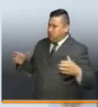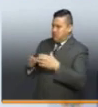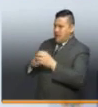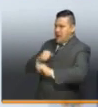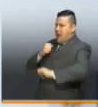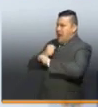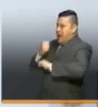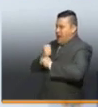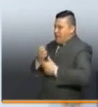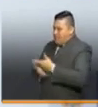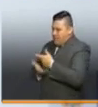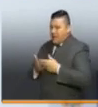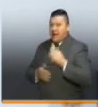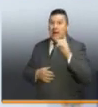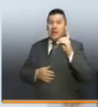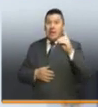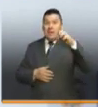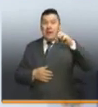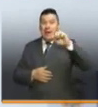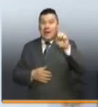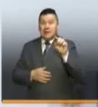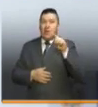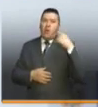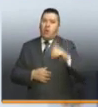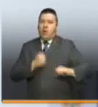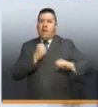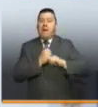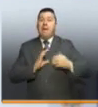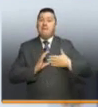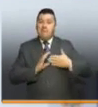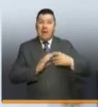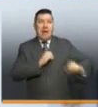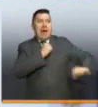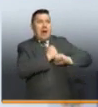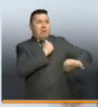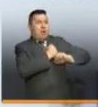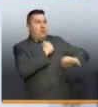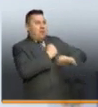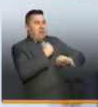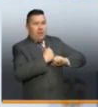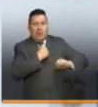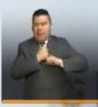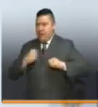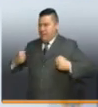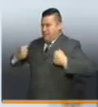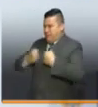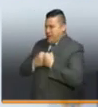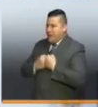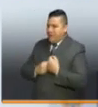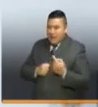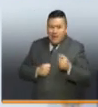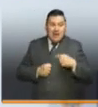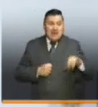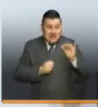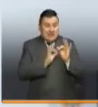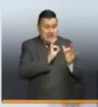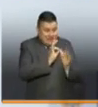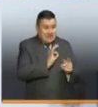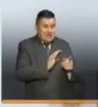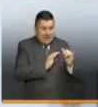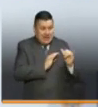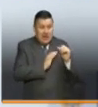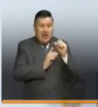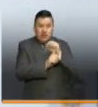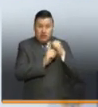apoyo del dps por supuesto y del sector privado han sido claves las alianzas los apoyos la participación